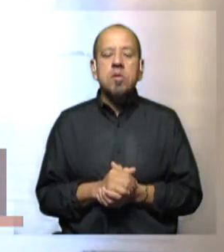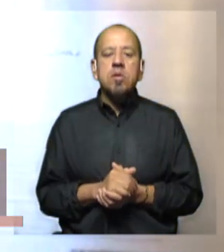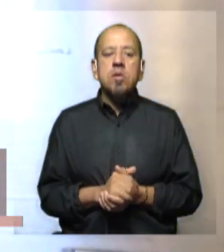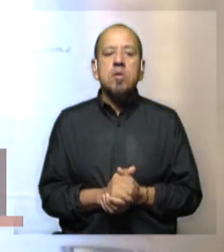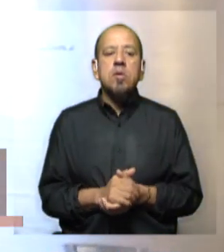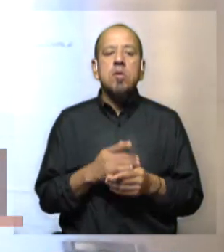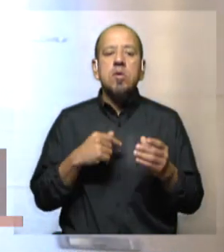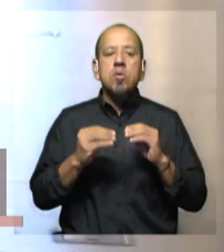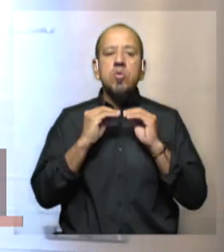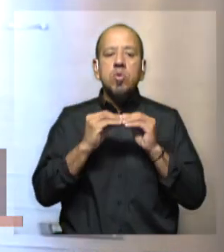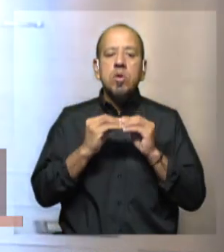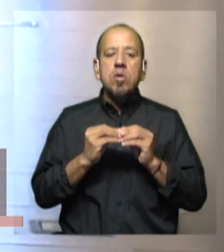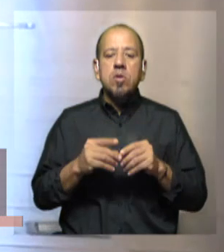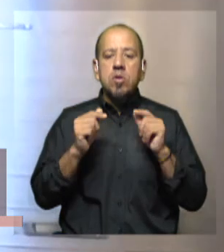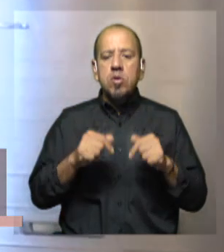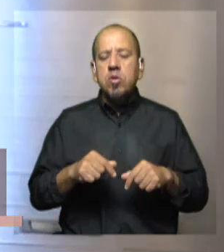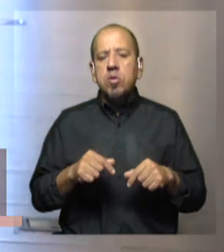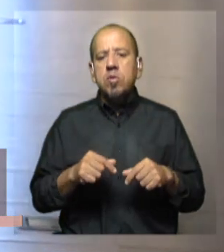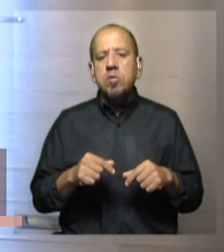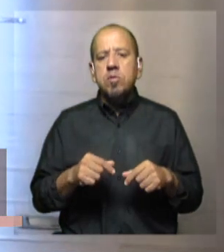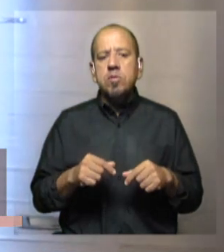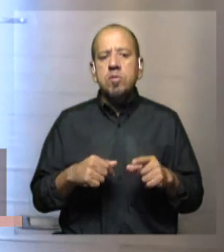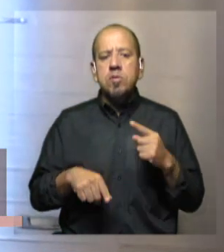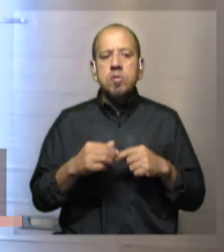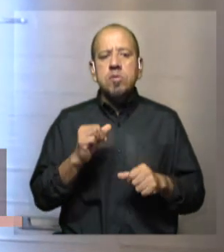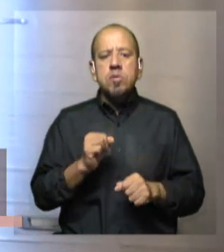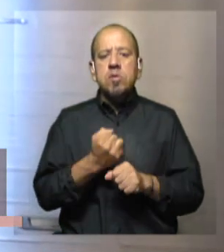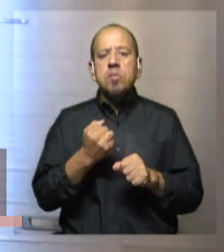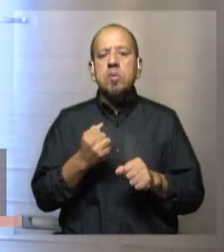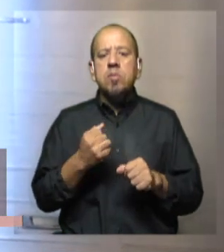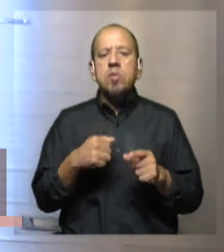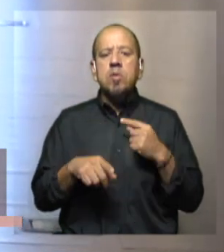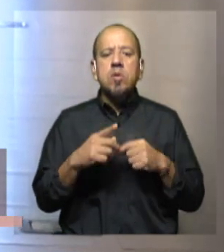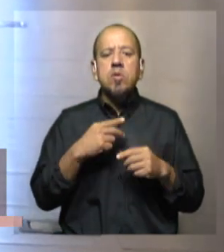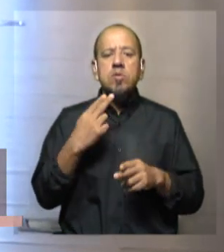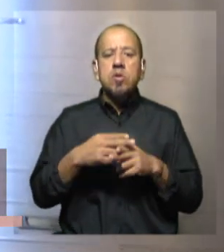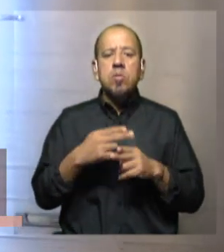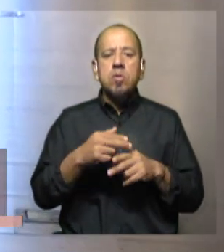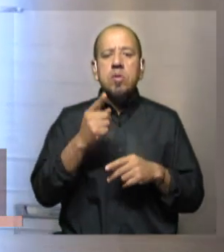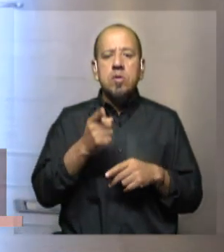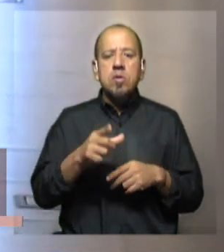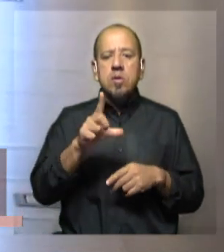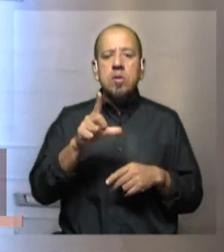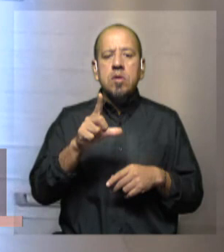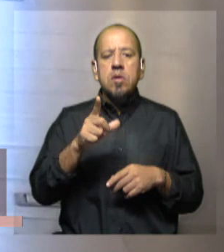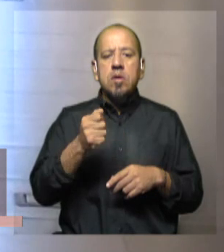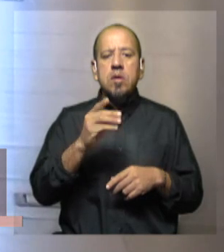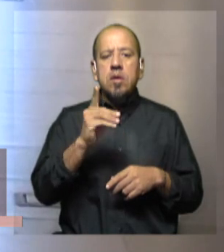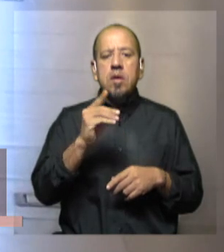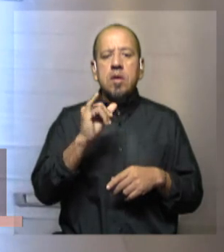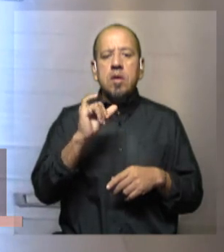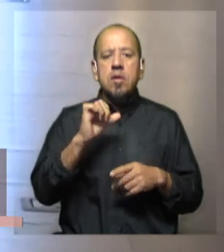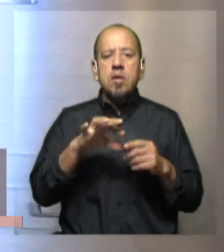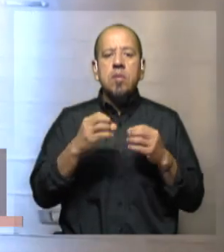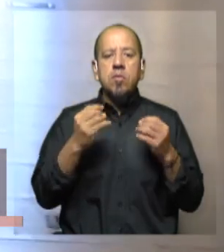Y consultarla, esta edición del Premio Nacional de Artes Visuales llevó el nombre de Gladys Afamado. ¿Quién era Gladys Afamado? ¿Por qué